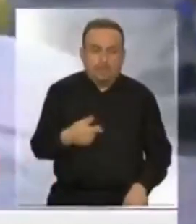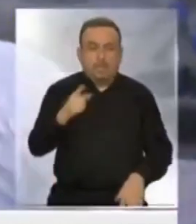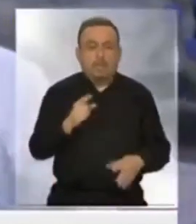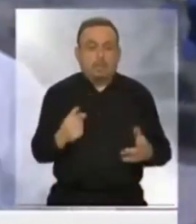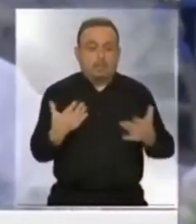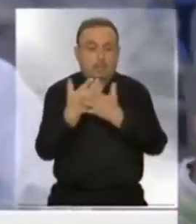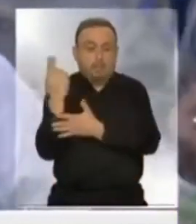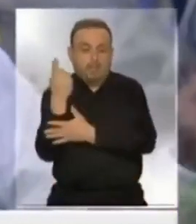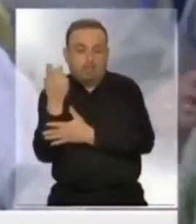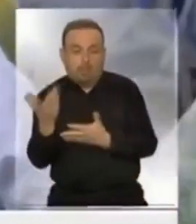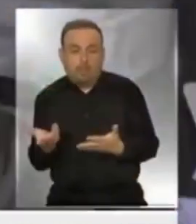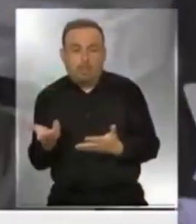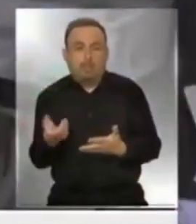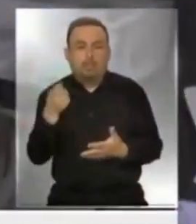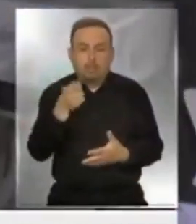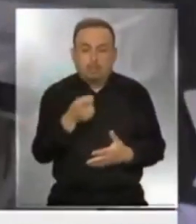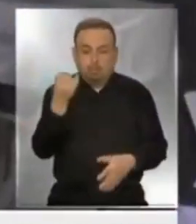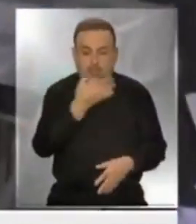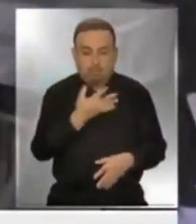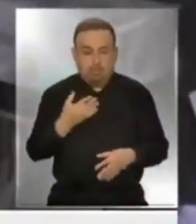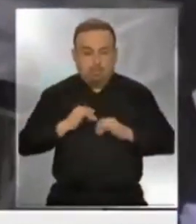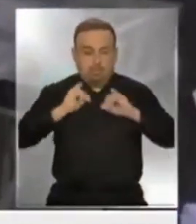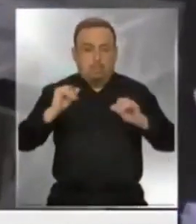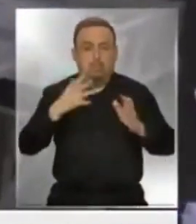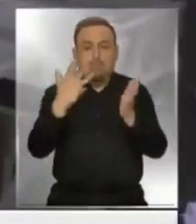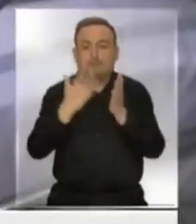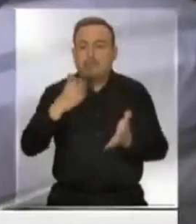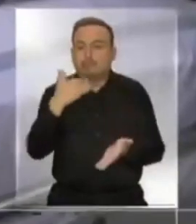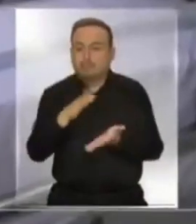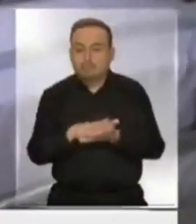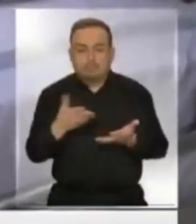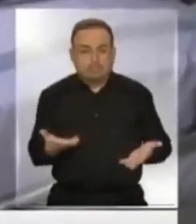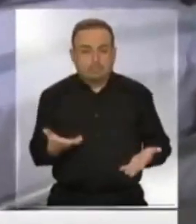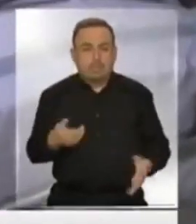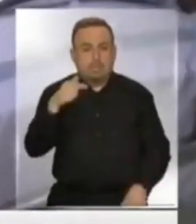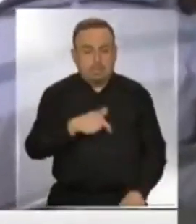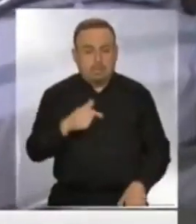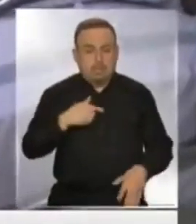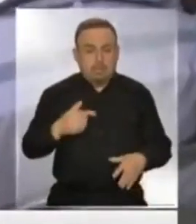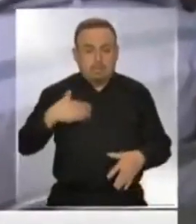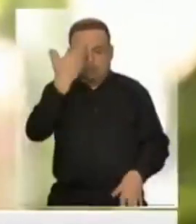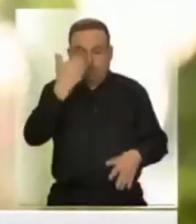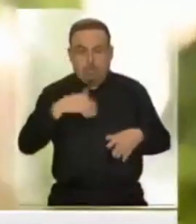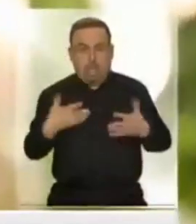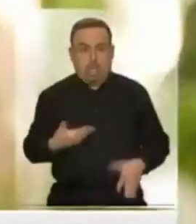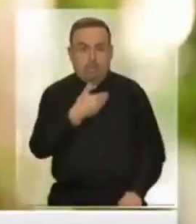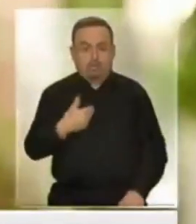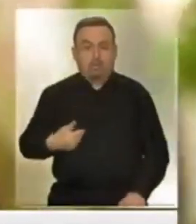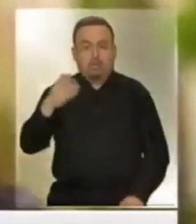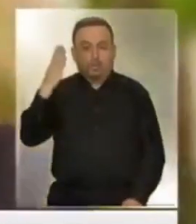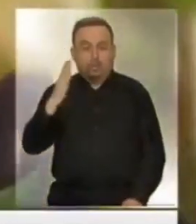plantea, por otro lado, estos investigadores, es que a diferencia de los otros países donde la pandemia fue